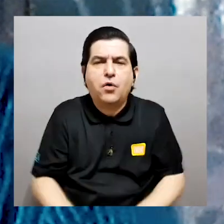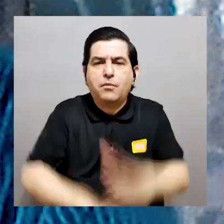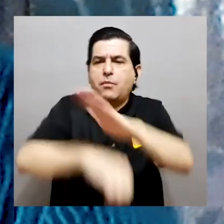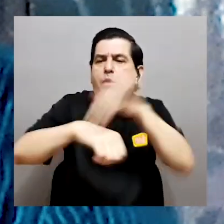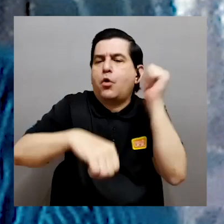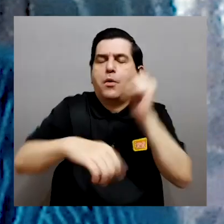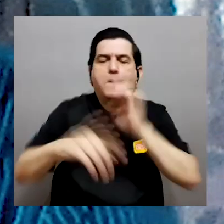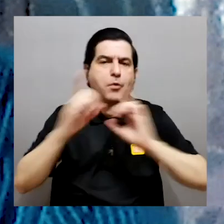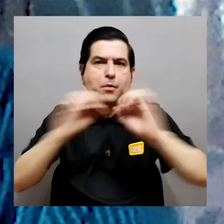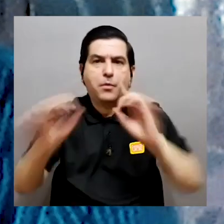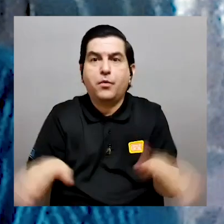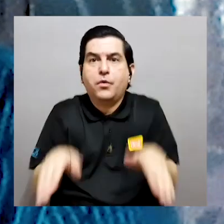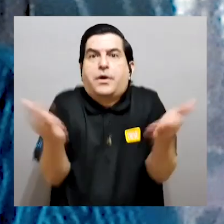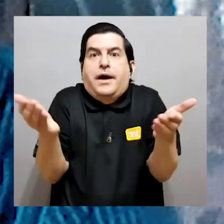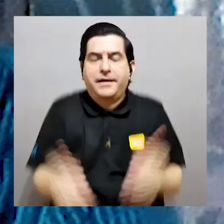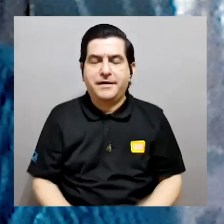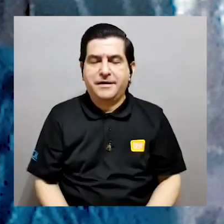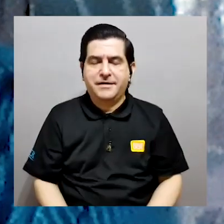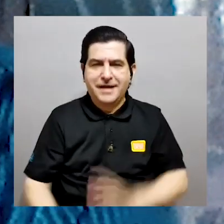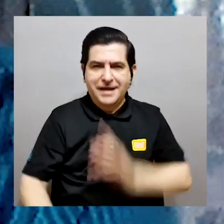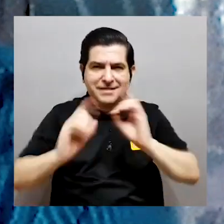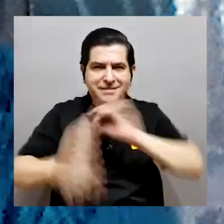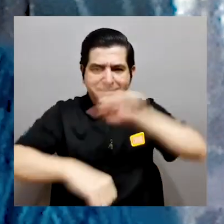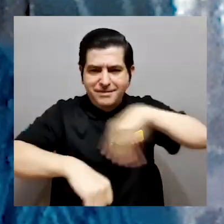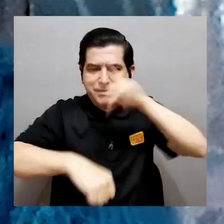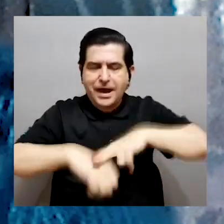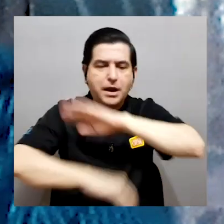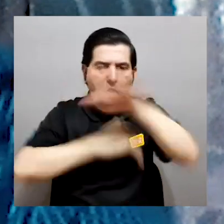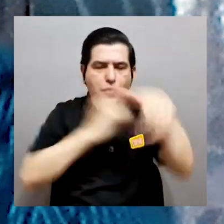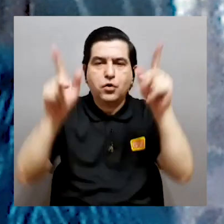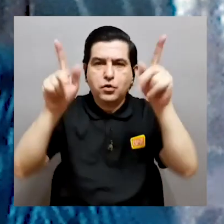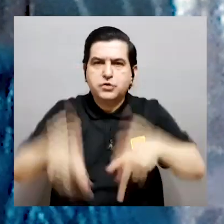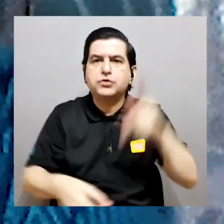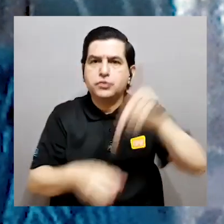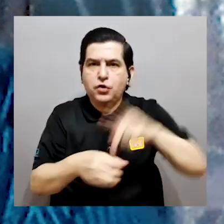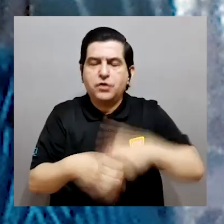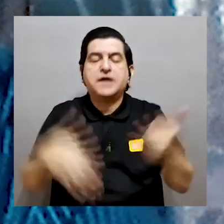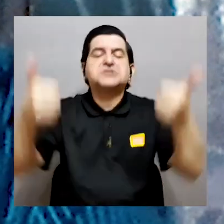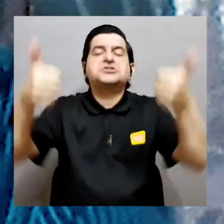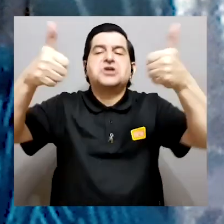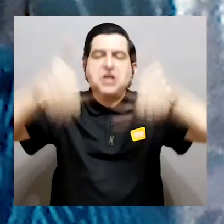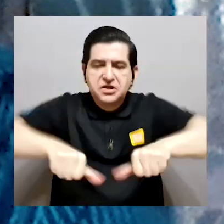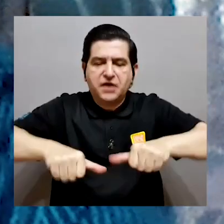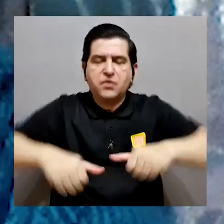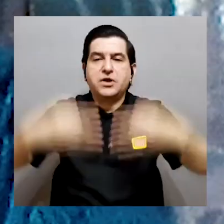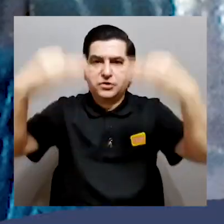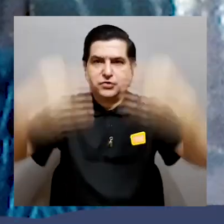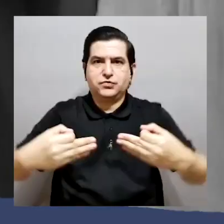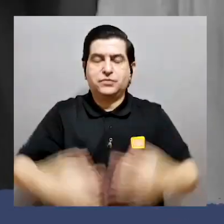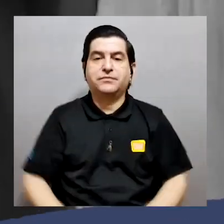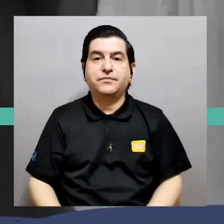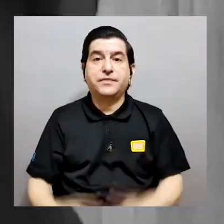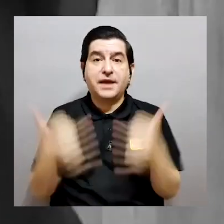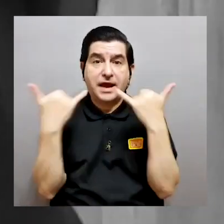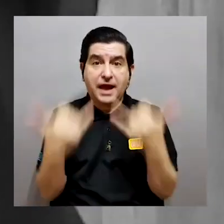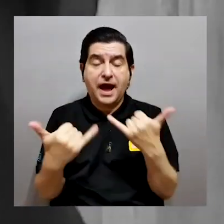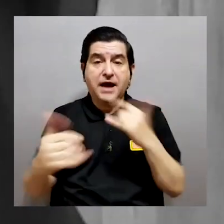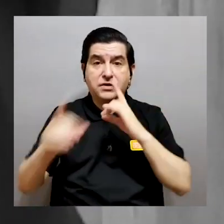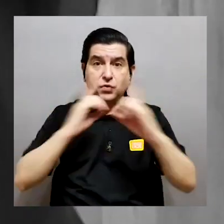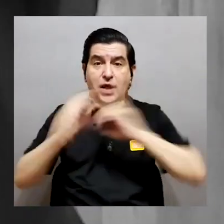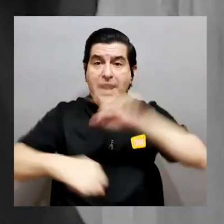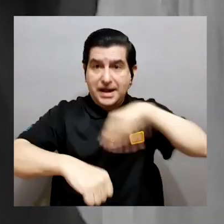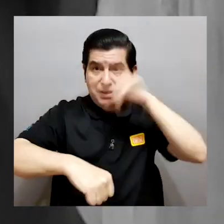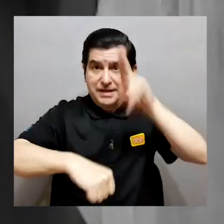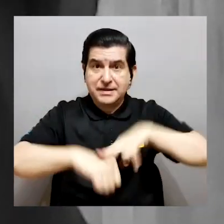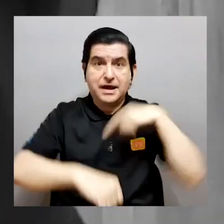para convocar a un diálogo nacional donde todo el mundo participe y sea por consenso la toma de decisiones. Actualmente hay un